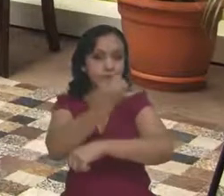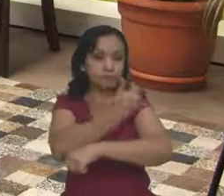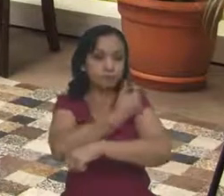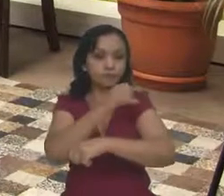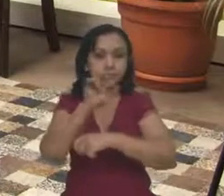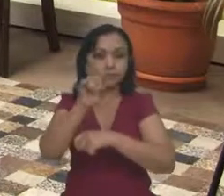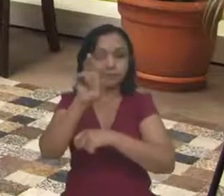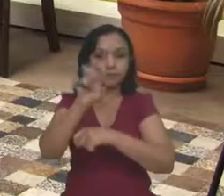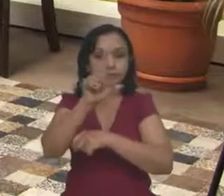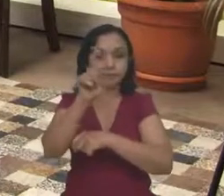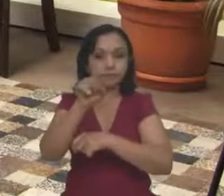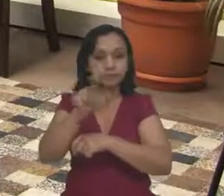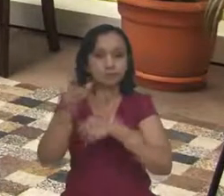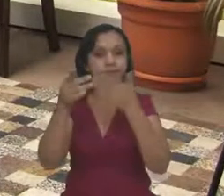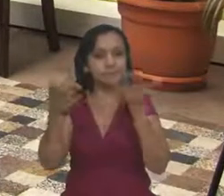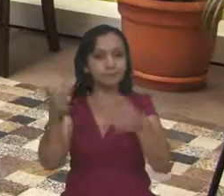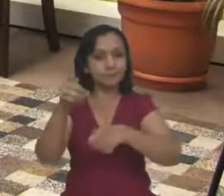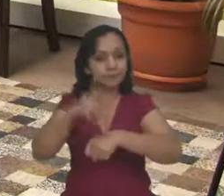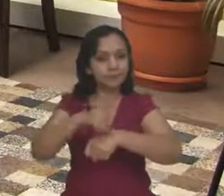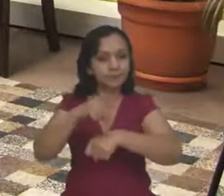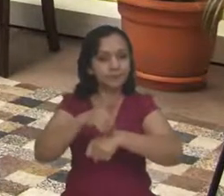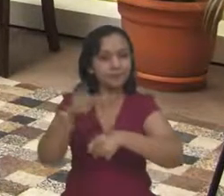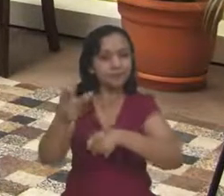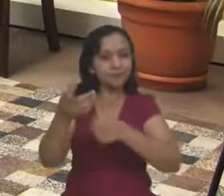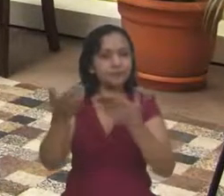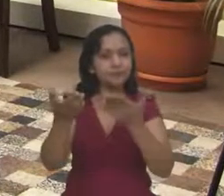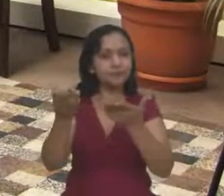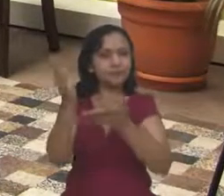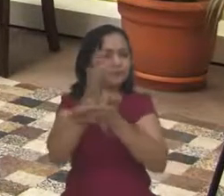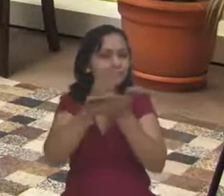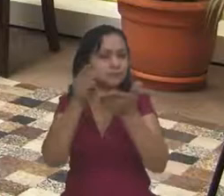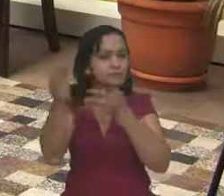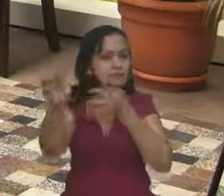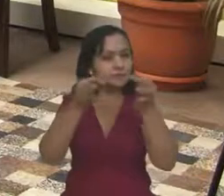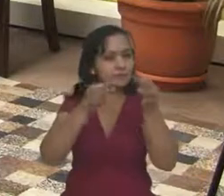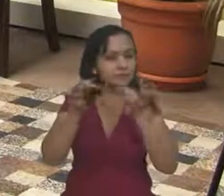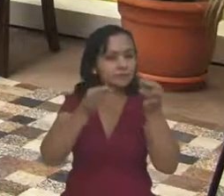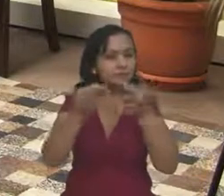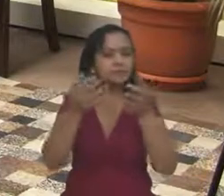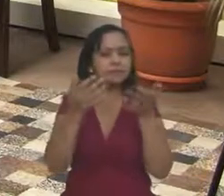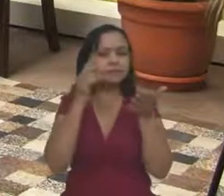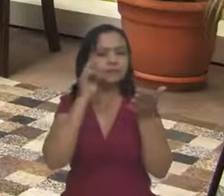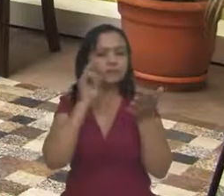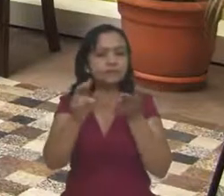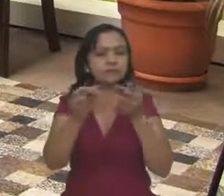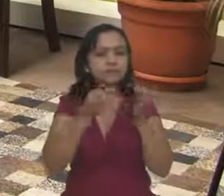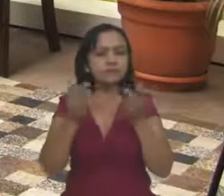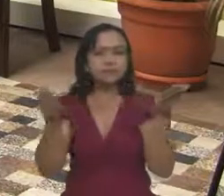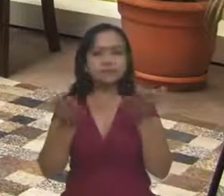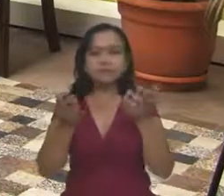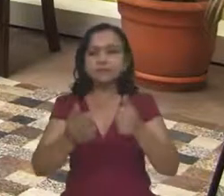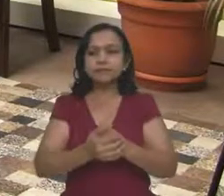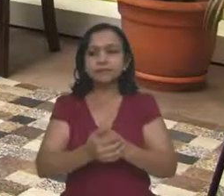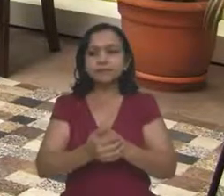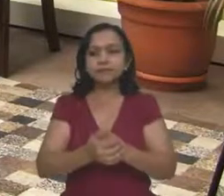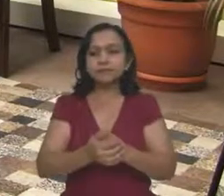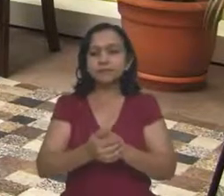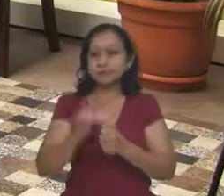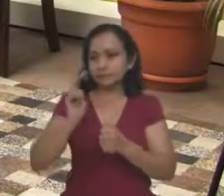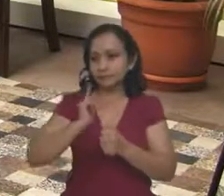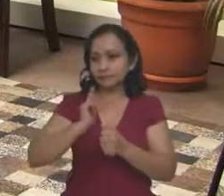Fernando Belespay. Hay una neuropatía que usted me dijo que también se presenta, quiero que me la aclare. Ok,